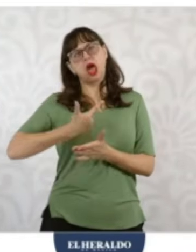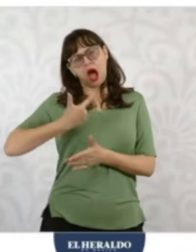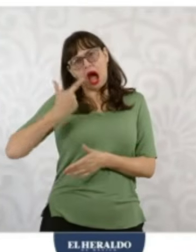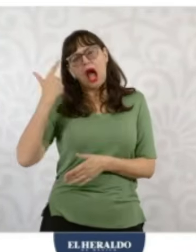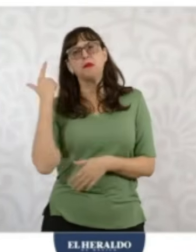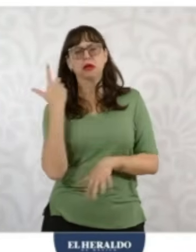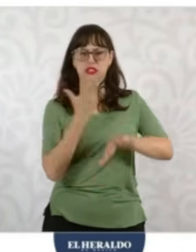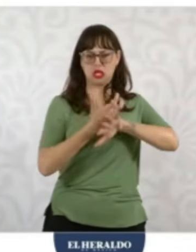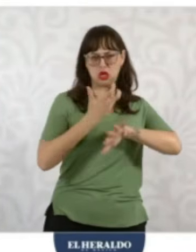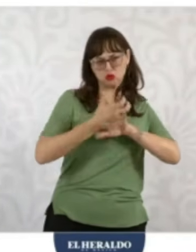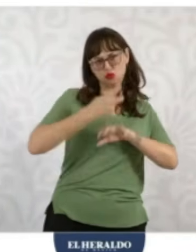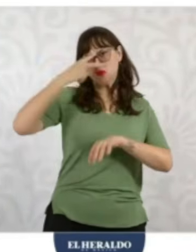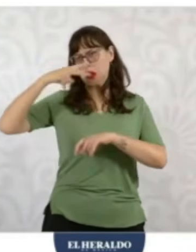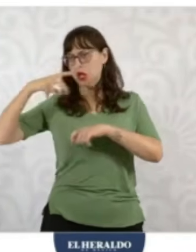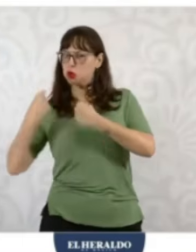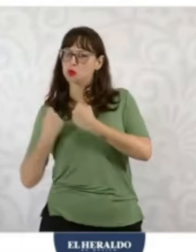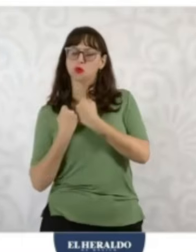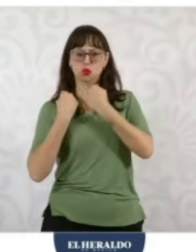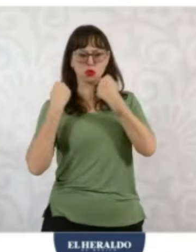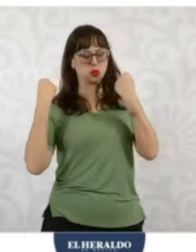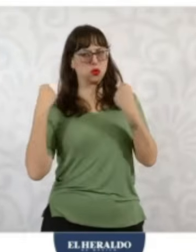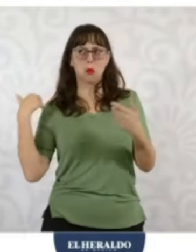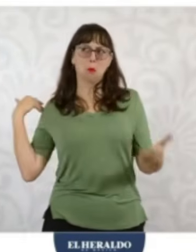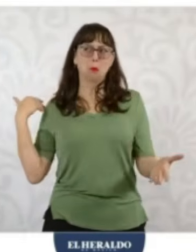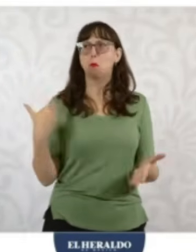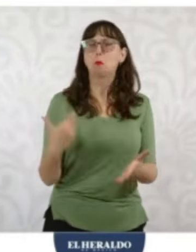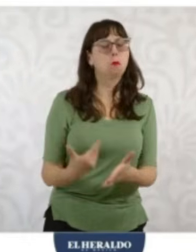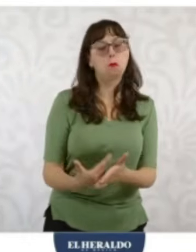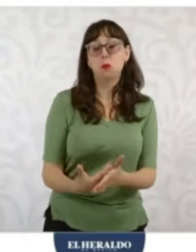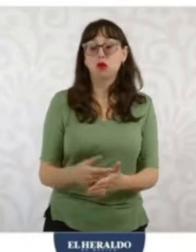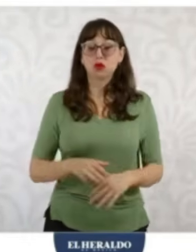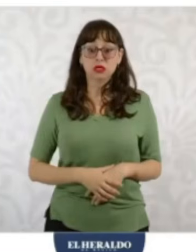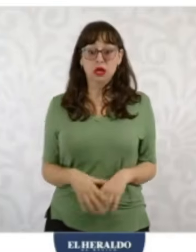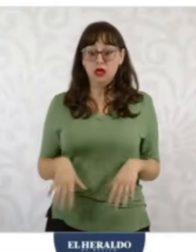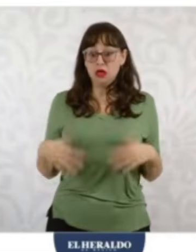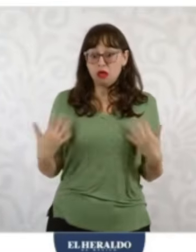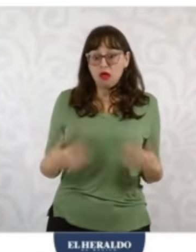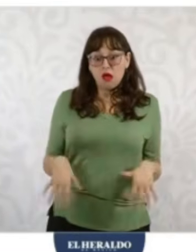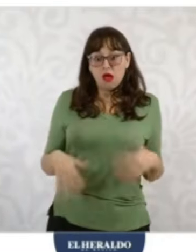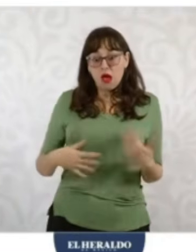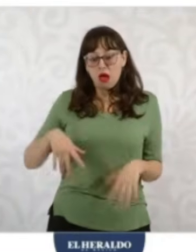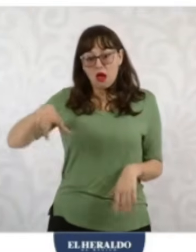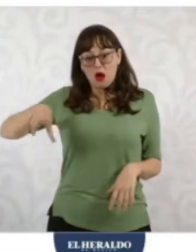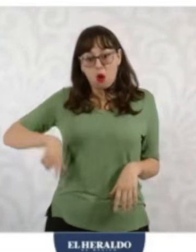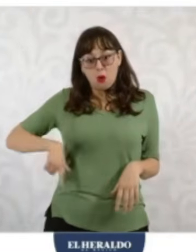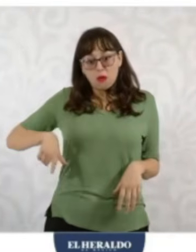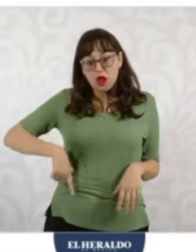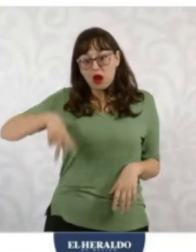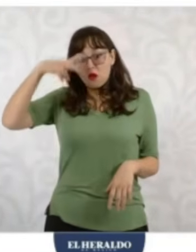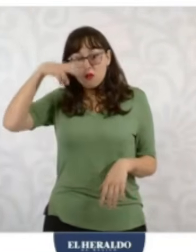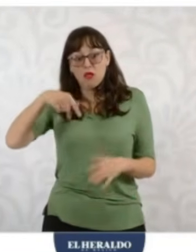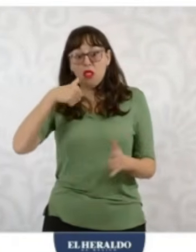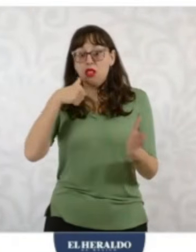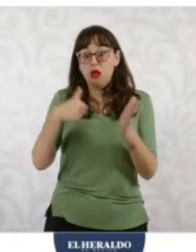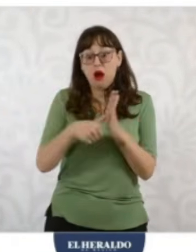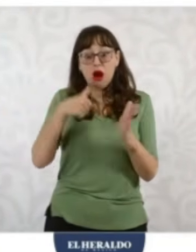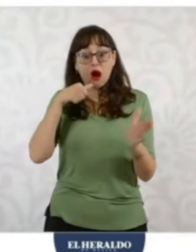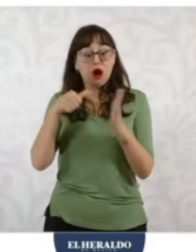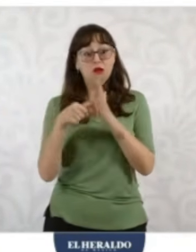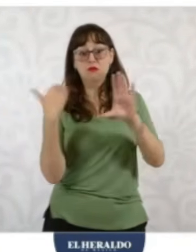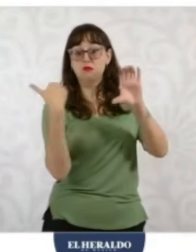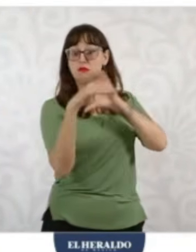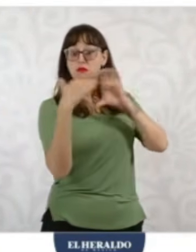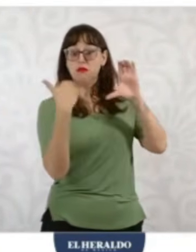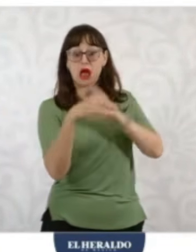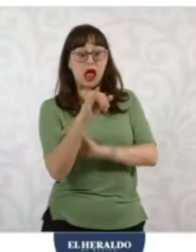México y Estados Unidos chocaron. México mandó unas cartas al gobierno de Trump para quejarse de los operativos de ICE y el gobierno americano